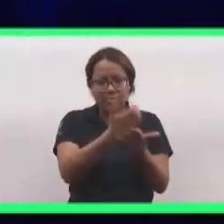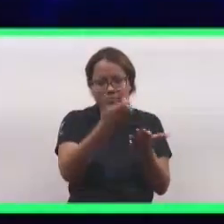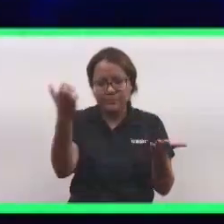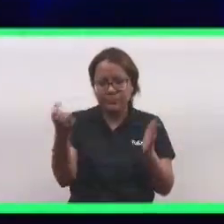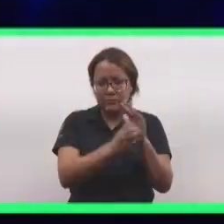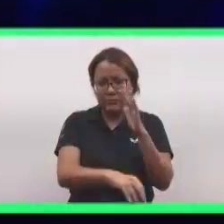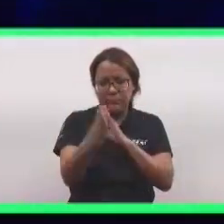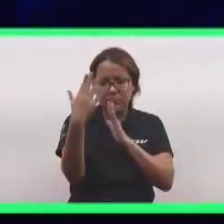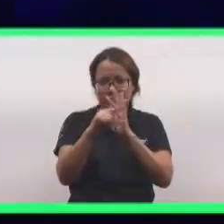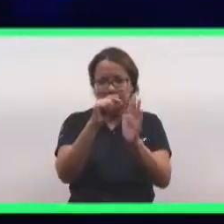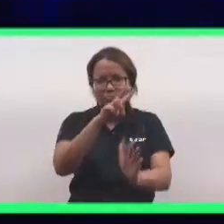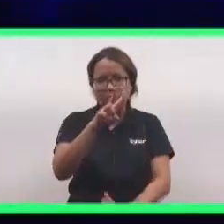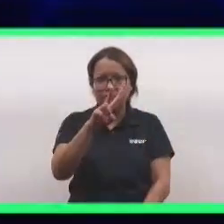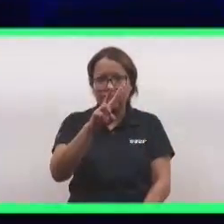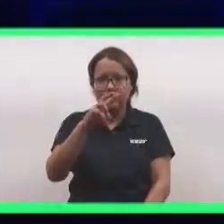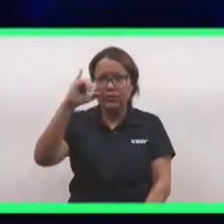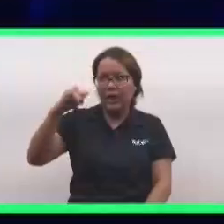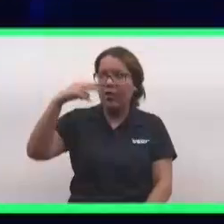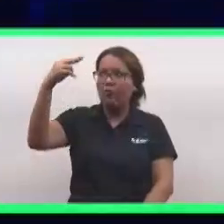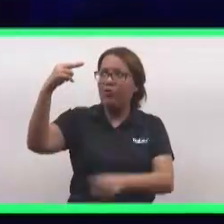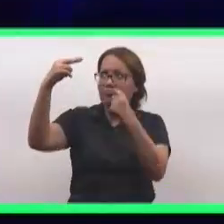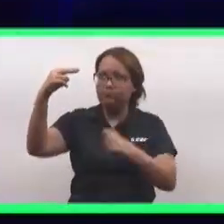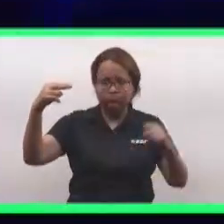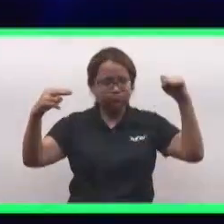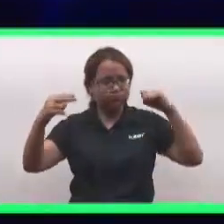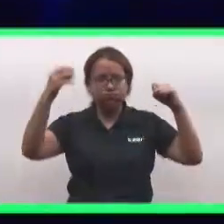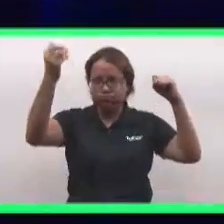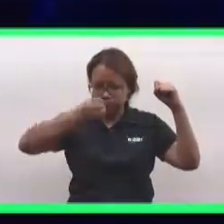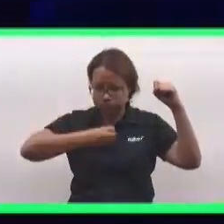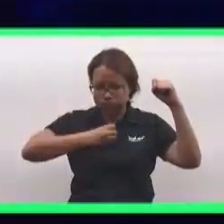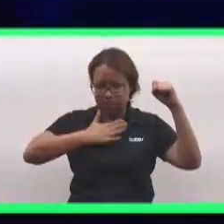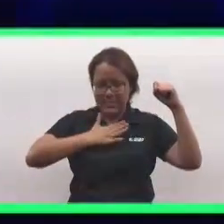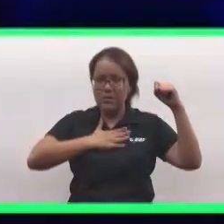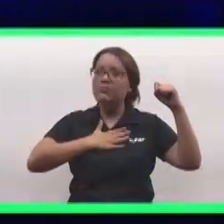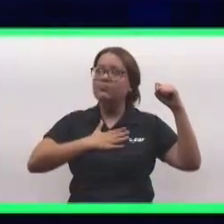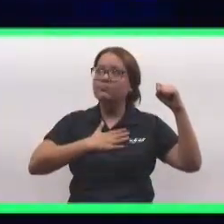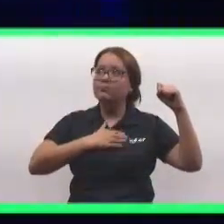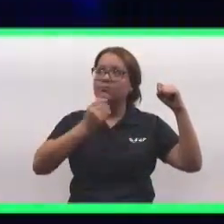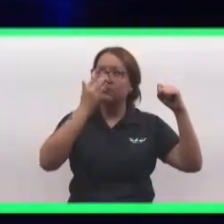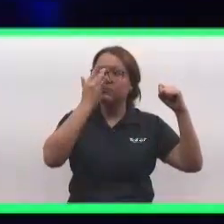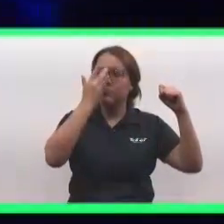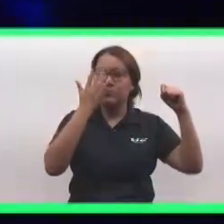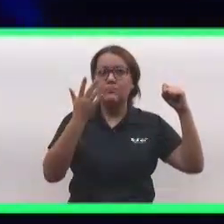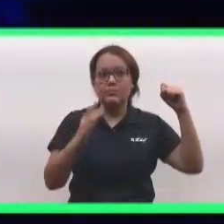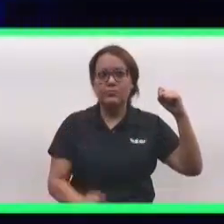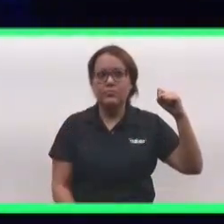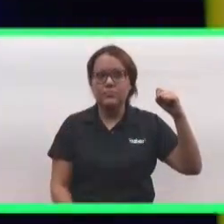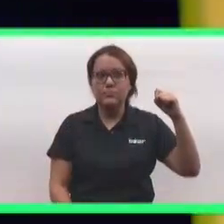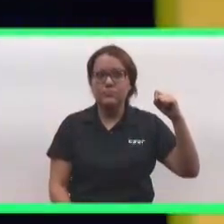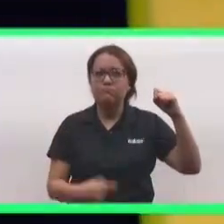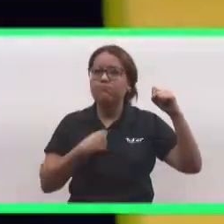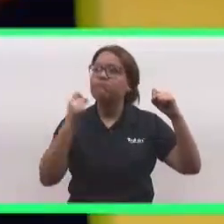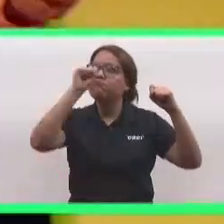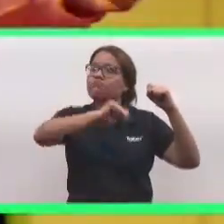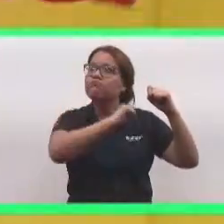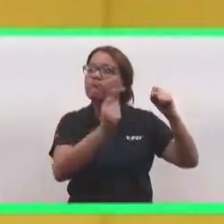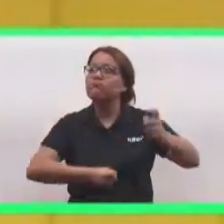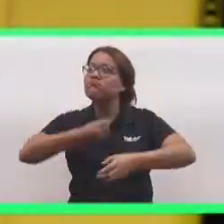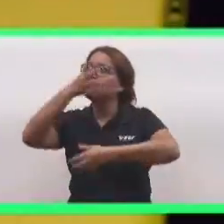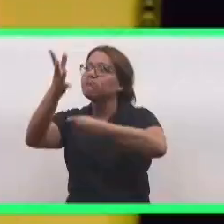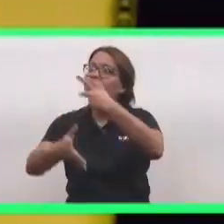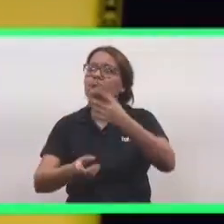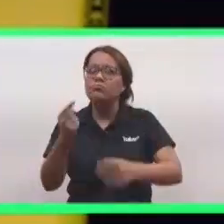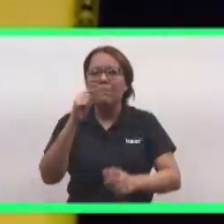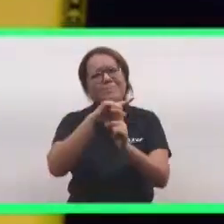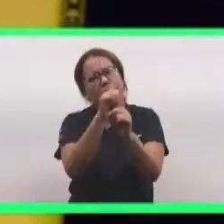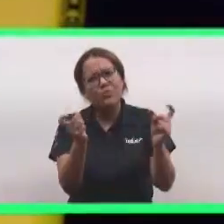capítulo 15, versículo 2, Jehová es mi fortaleza. Y aquí viene la parte linda del texto. ¿Y qué dice? Y mi cántico. ¿Cuándo canta usted? Cuando